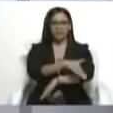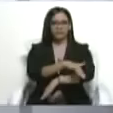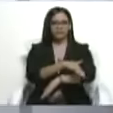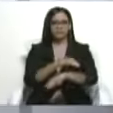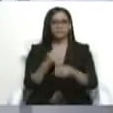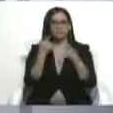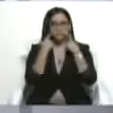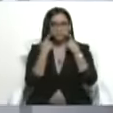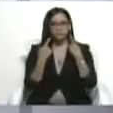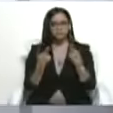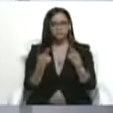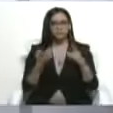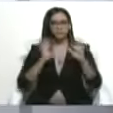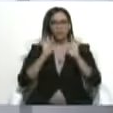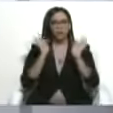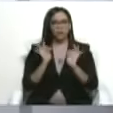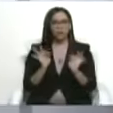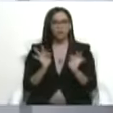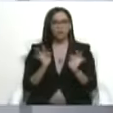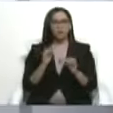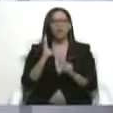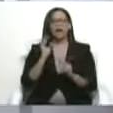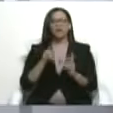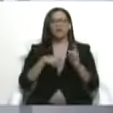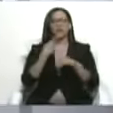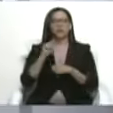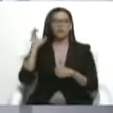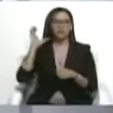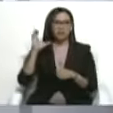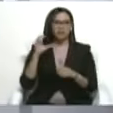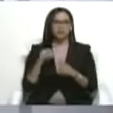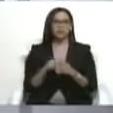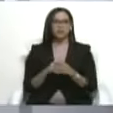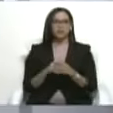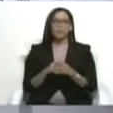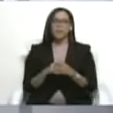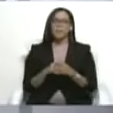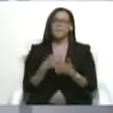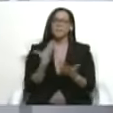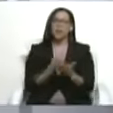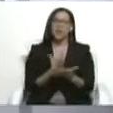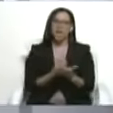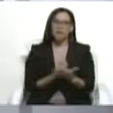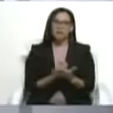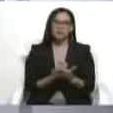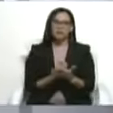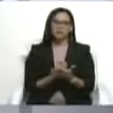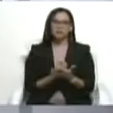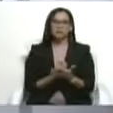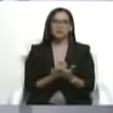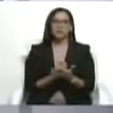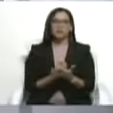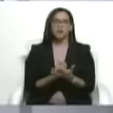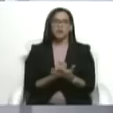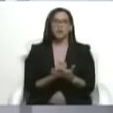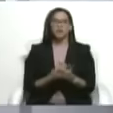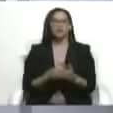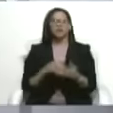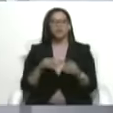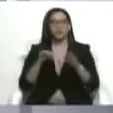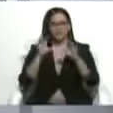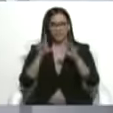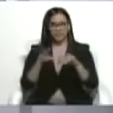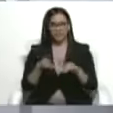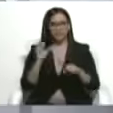esto, de alguna manera, habló de otro estado, Monagas, fue detenido también en el estado